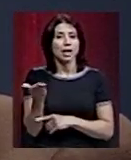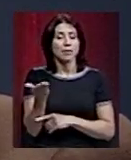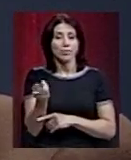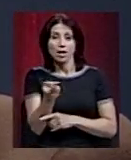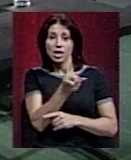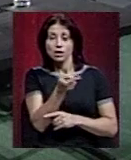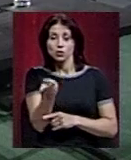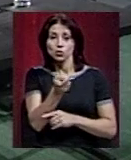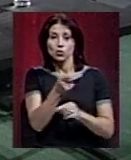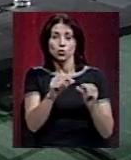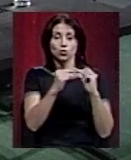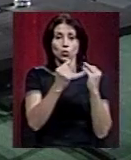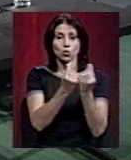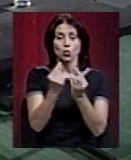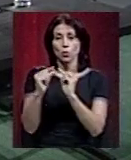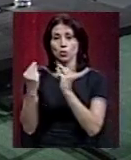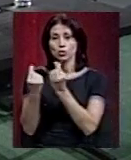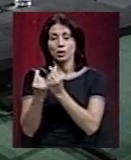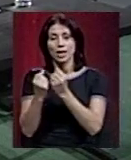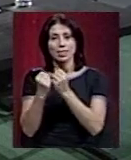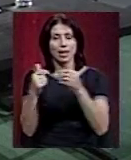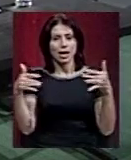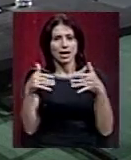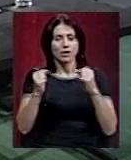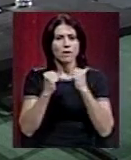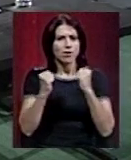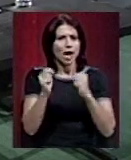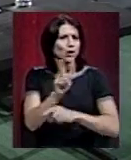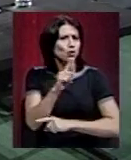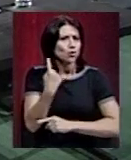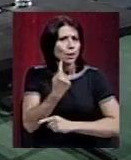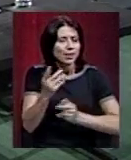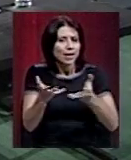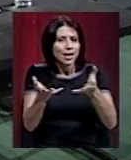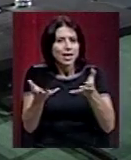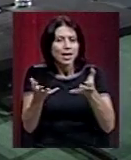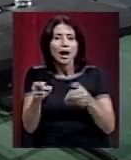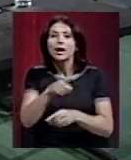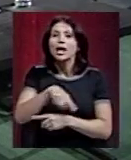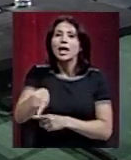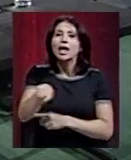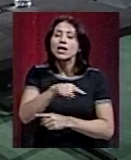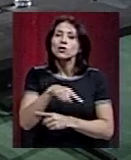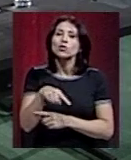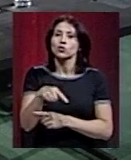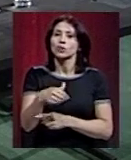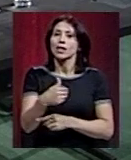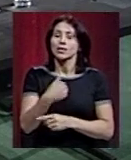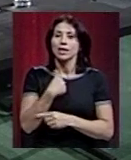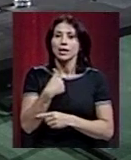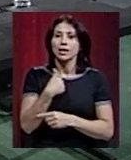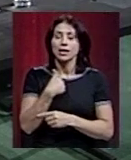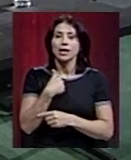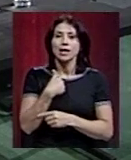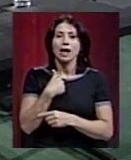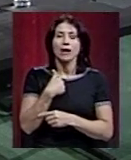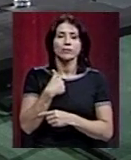dos grupos de la Guerra Fría no solo querían, sino que tenían hasta en el Murciélago,